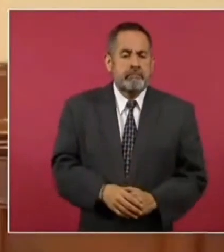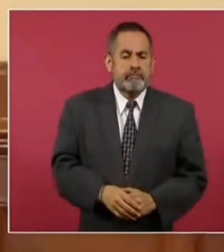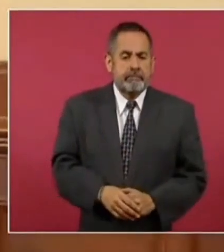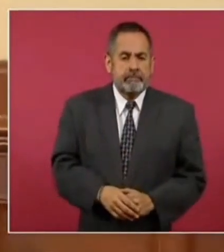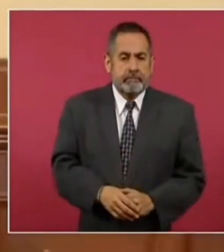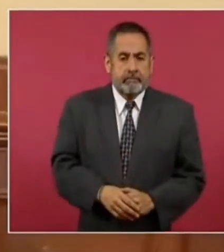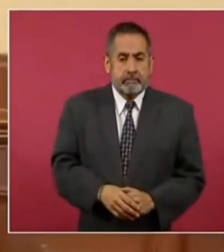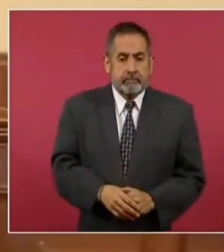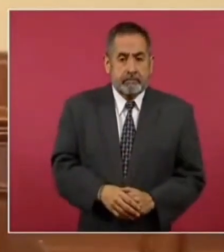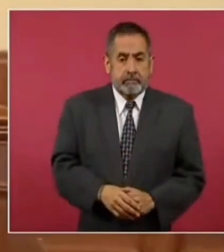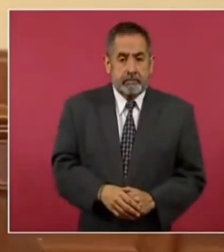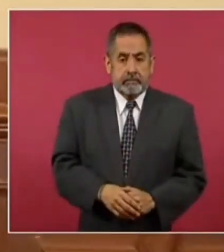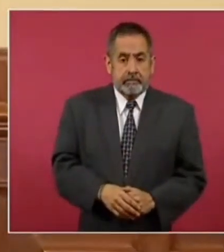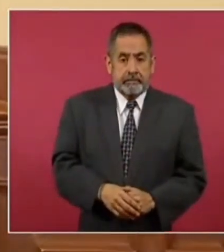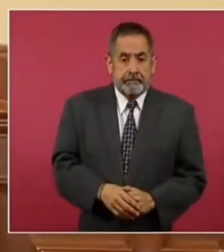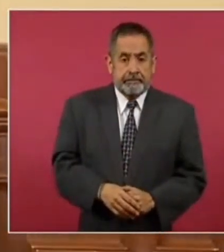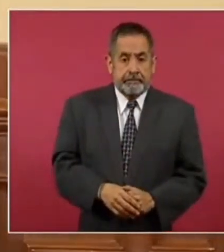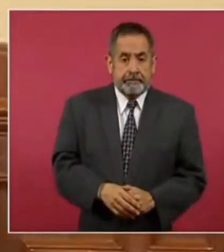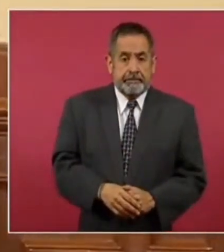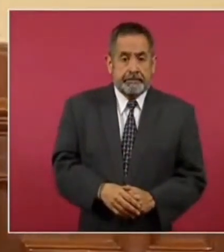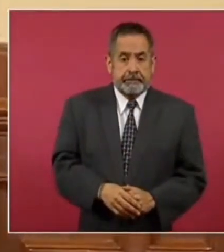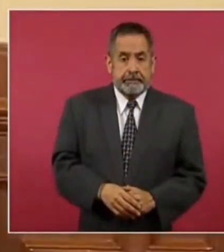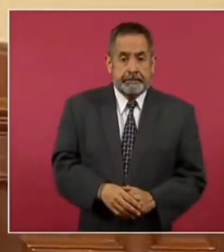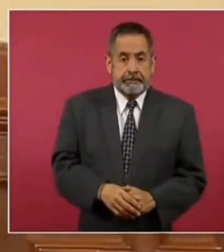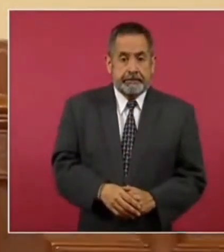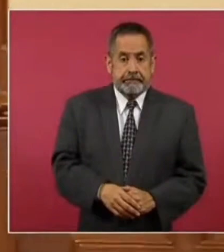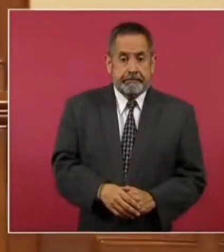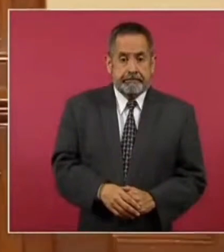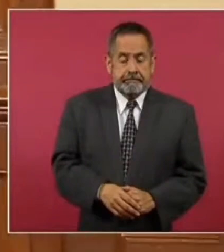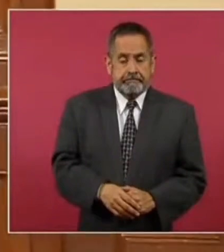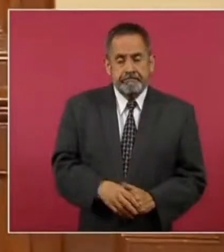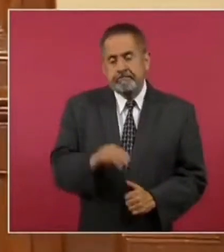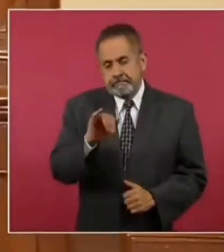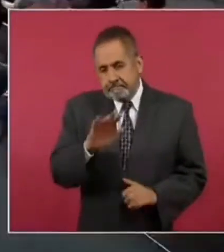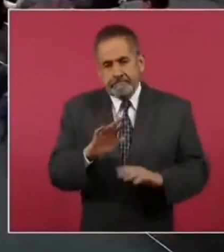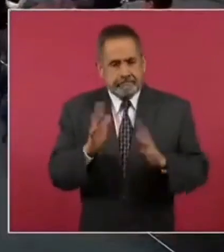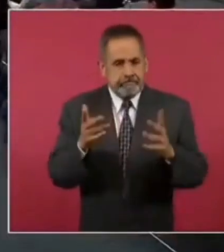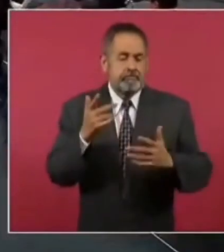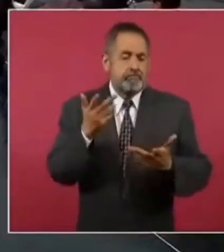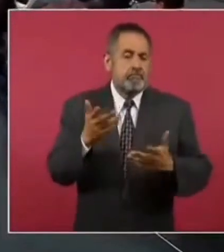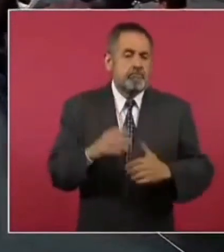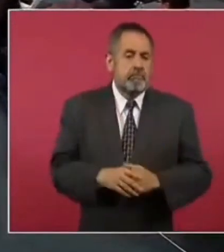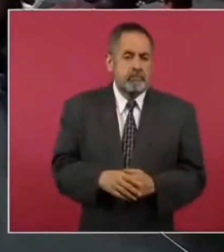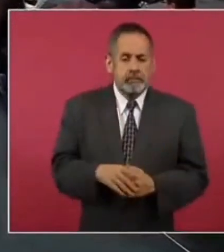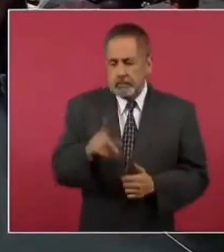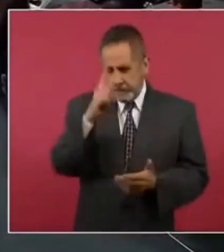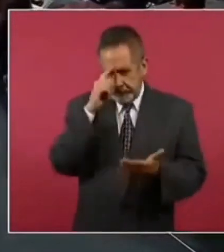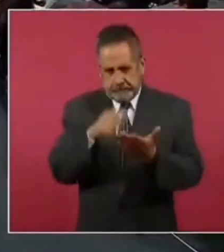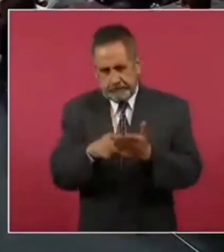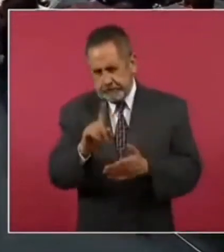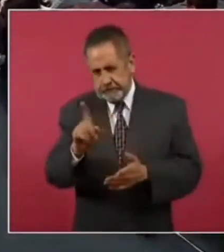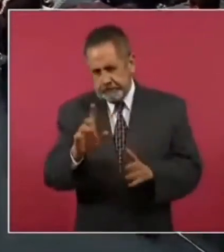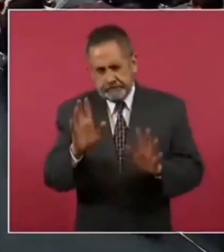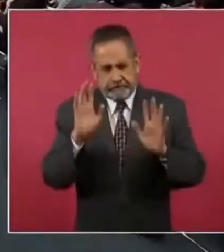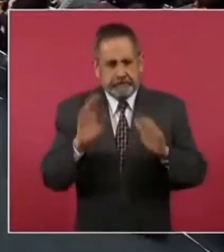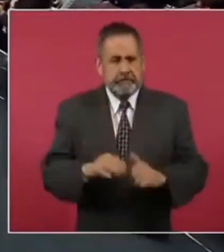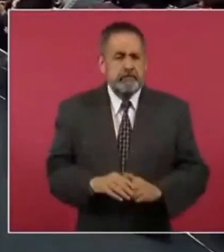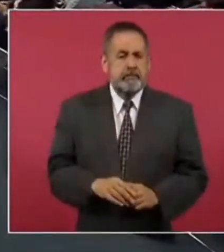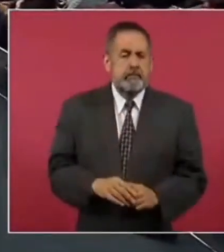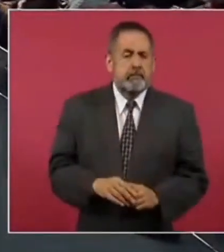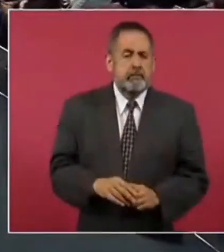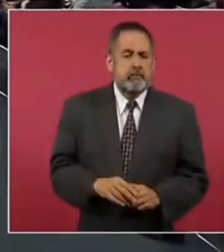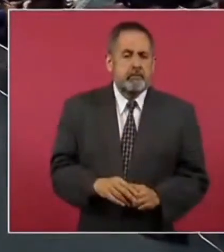y convocar elecciones Sí entonces este no creo yo que